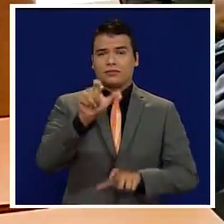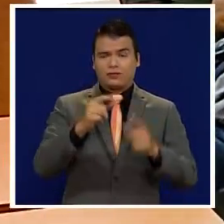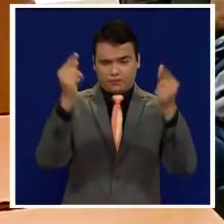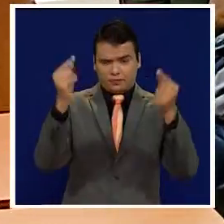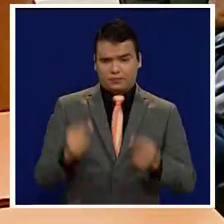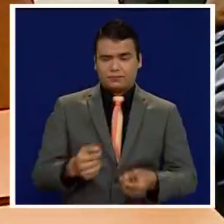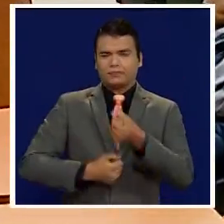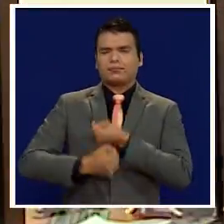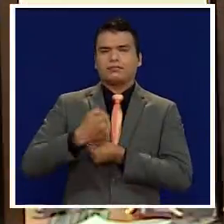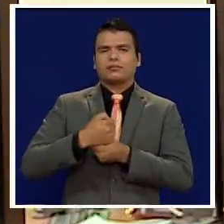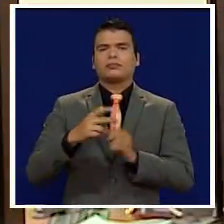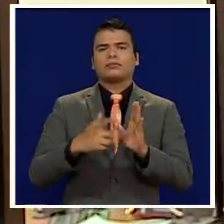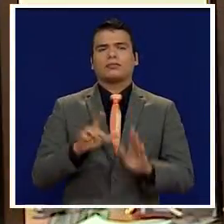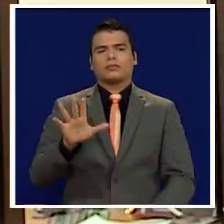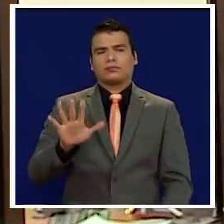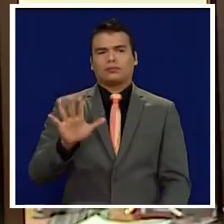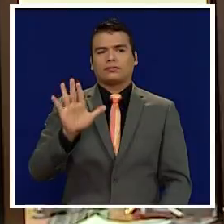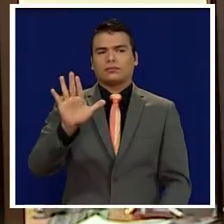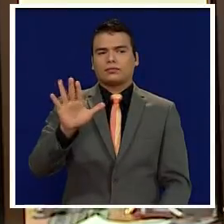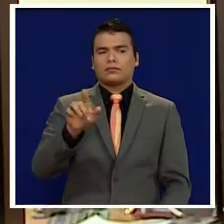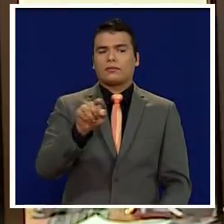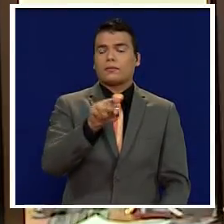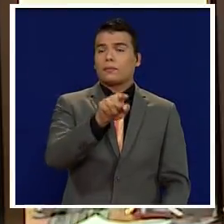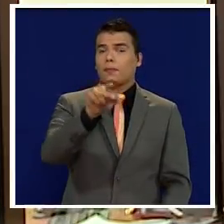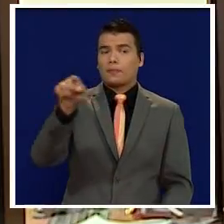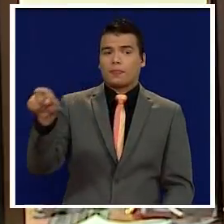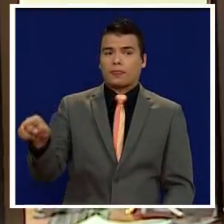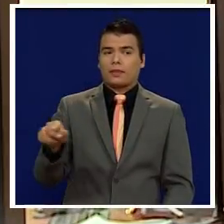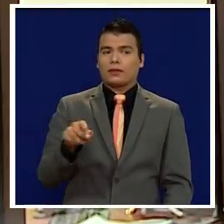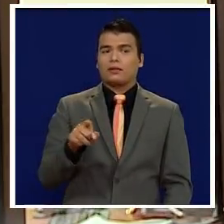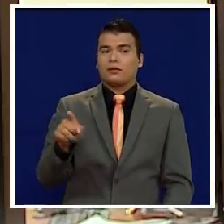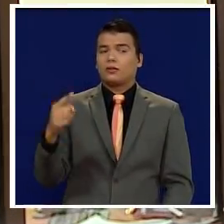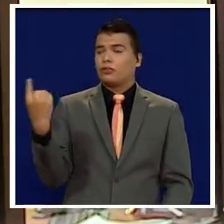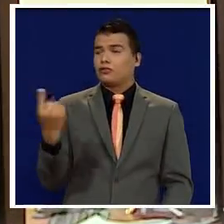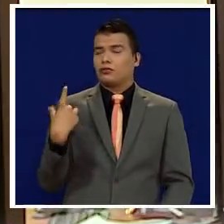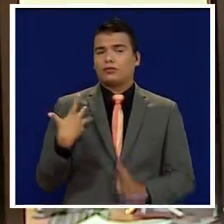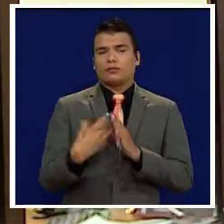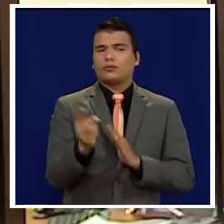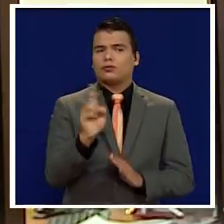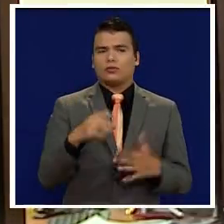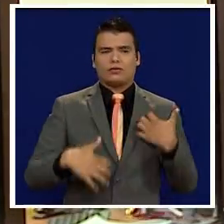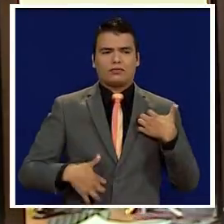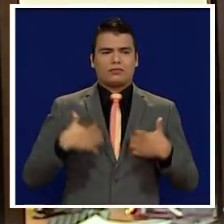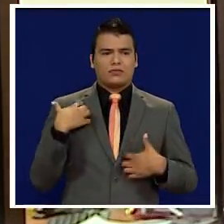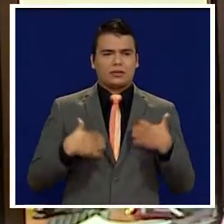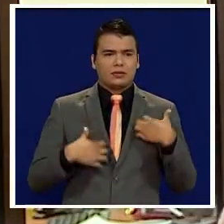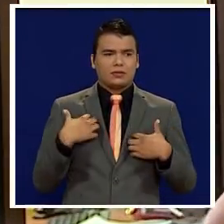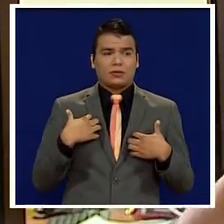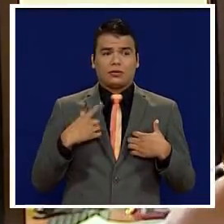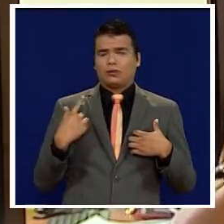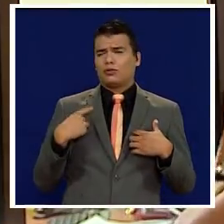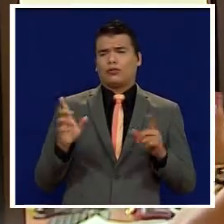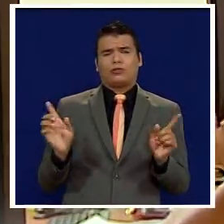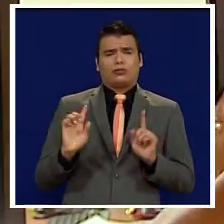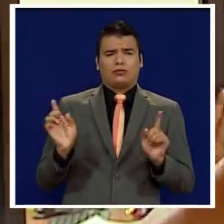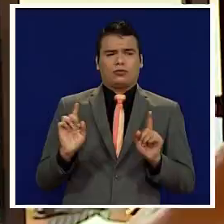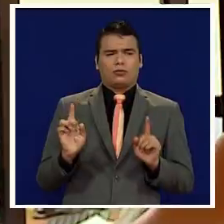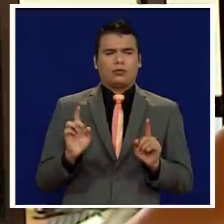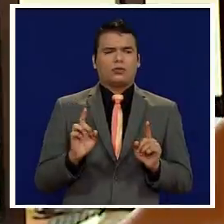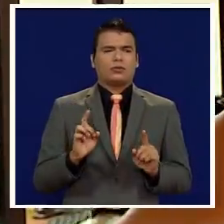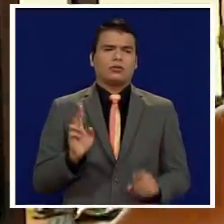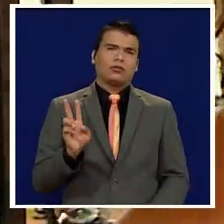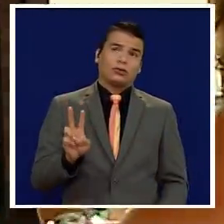de 2005. Hay unos que ellos solo no salen por temor, por miedo. Pero si salen